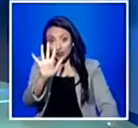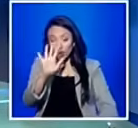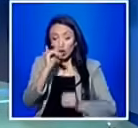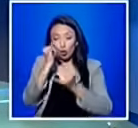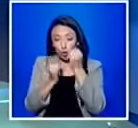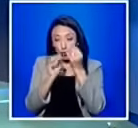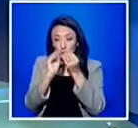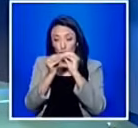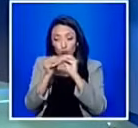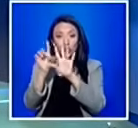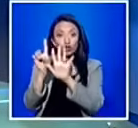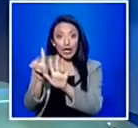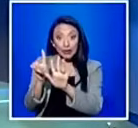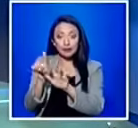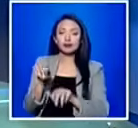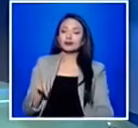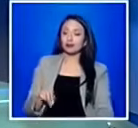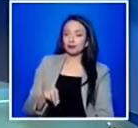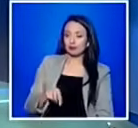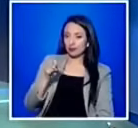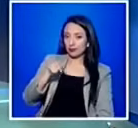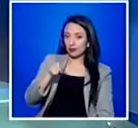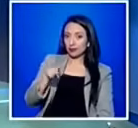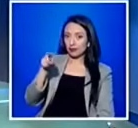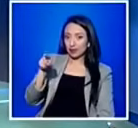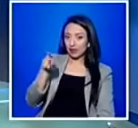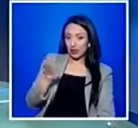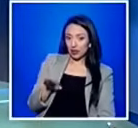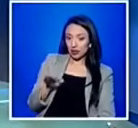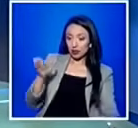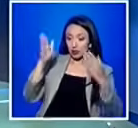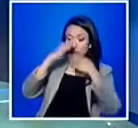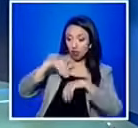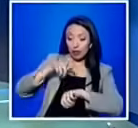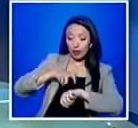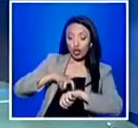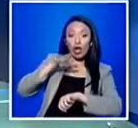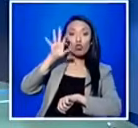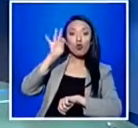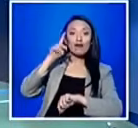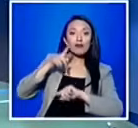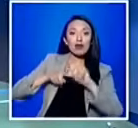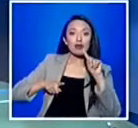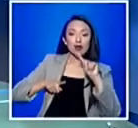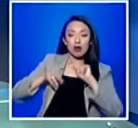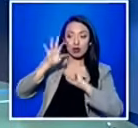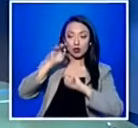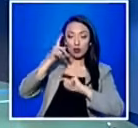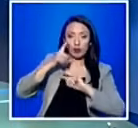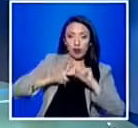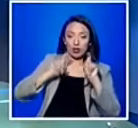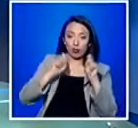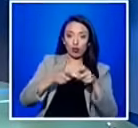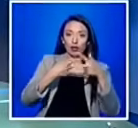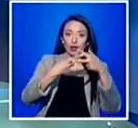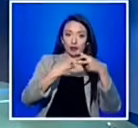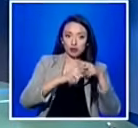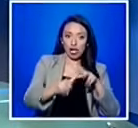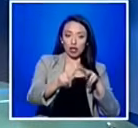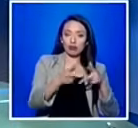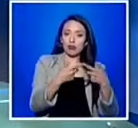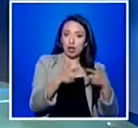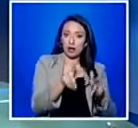en los números 5 y 6. La medida termina a las 9:30 de la mañana, pero se retoma, no lo olviden, mis vecinos, a